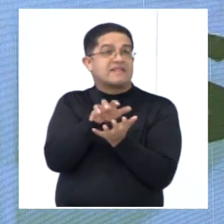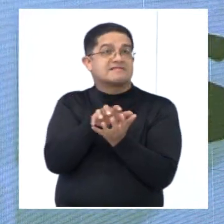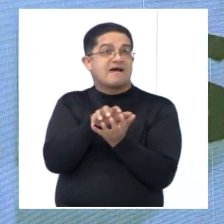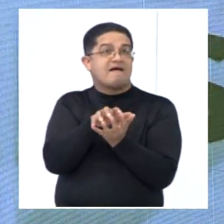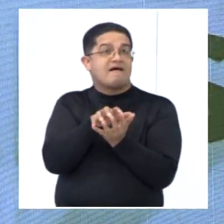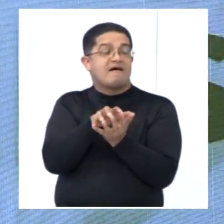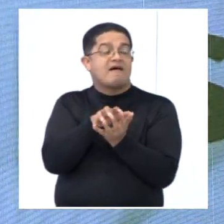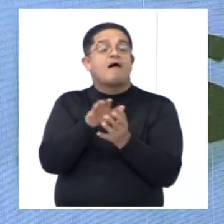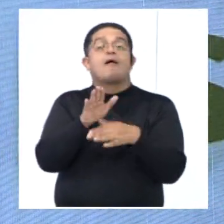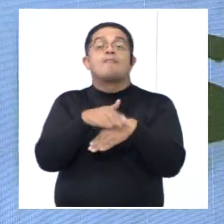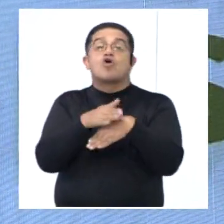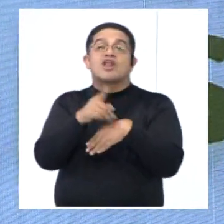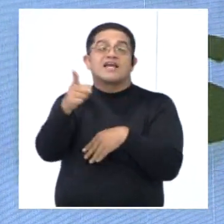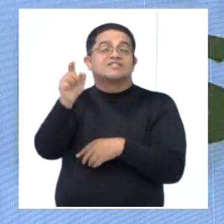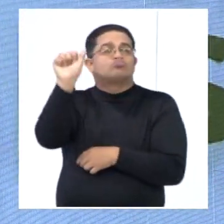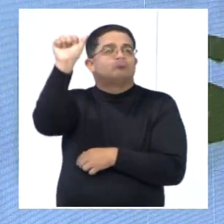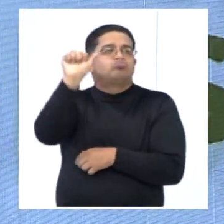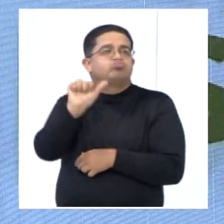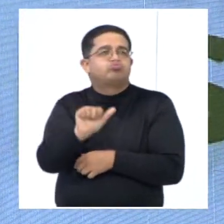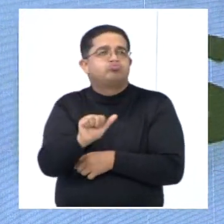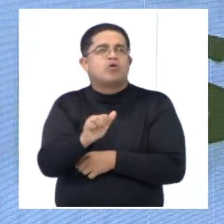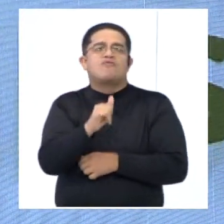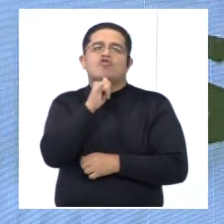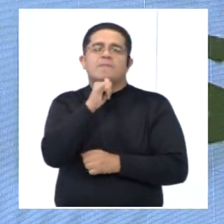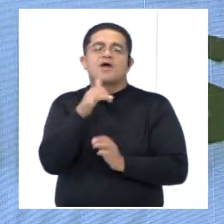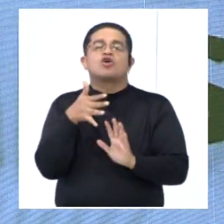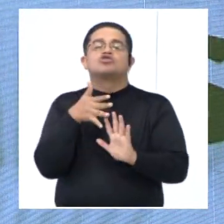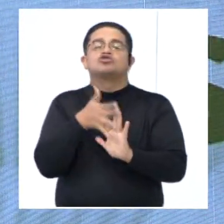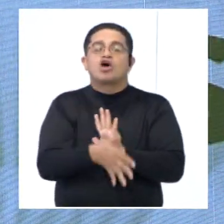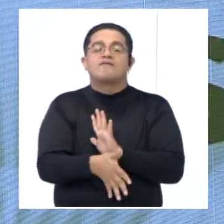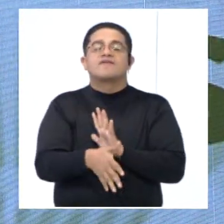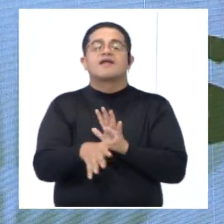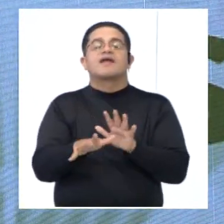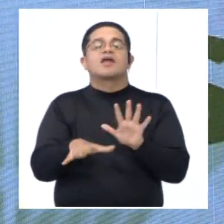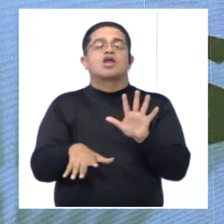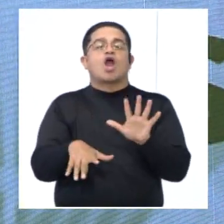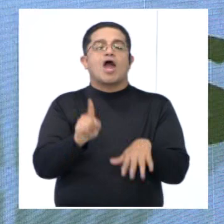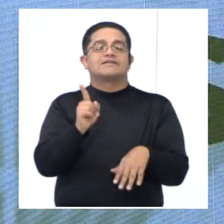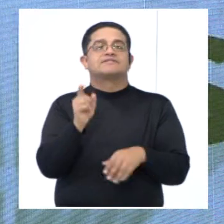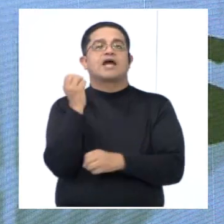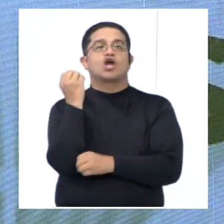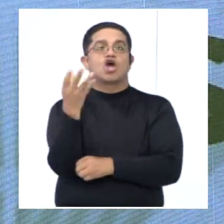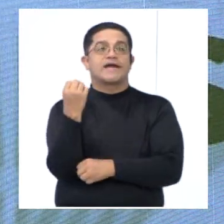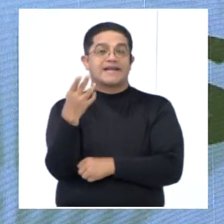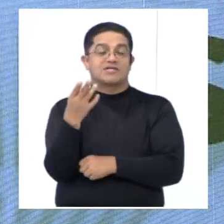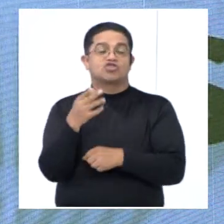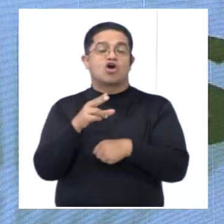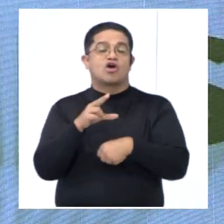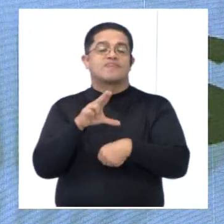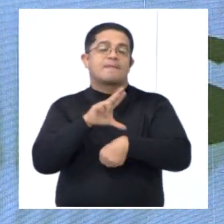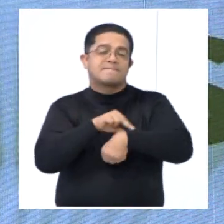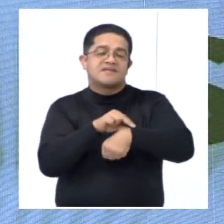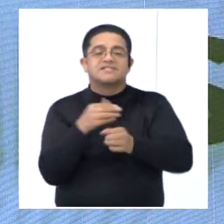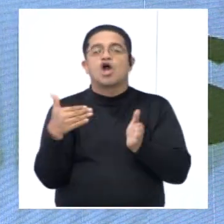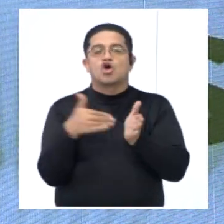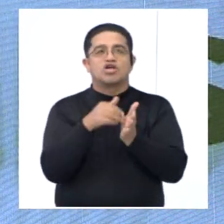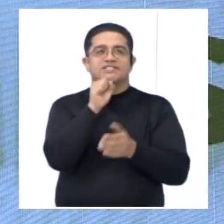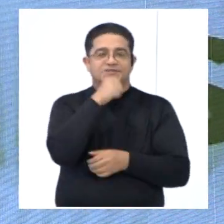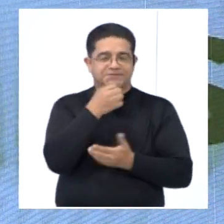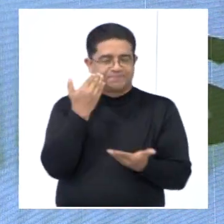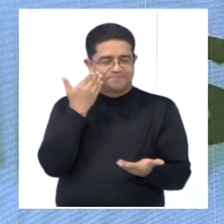Margarita, porque ella nos sigue trayendo detalles del 11º Congreso Iberoamericano de Medicina Antienvejecimiento. Te